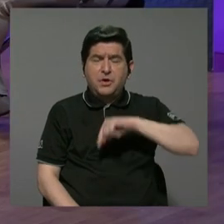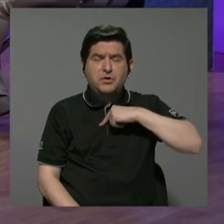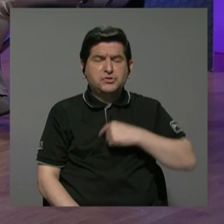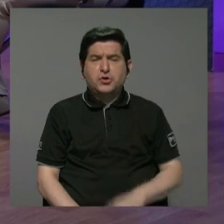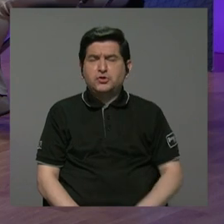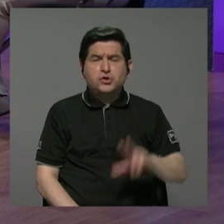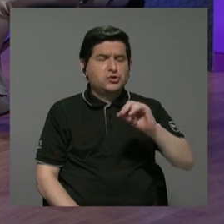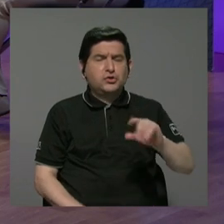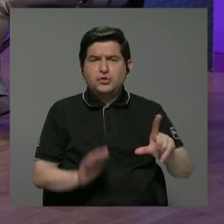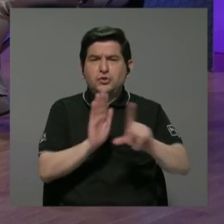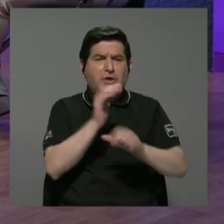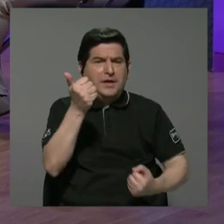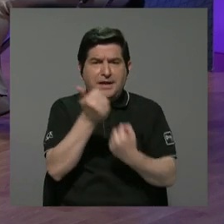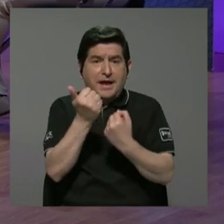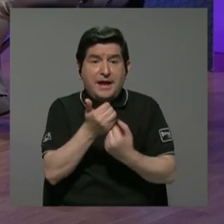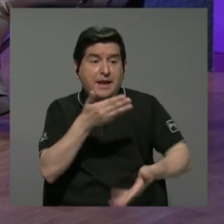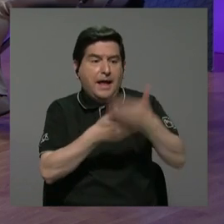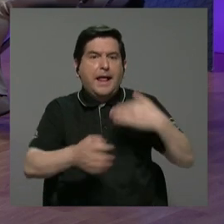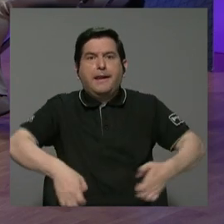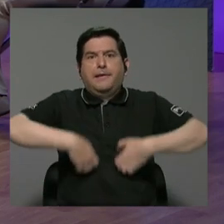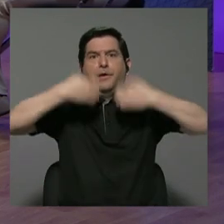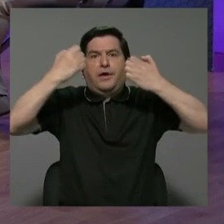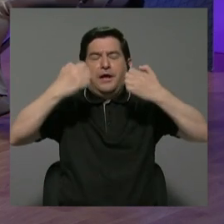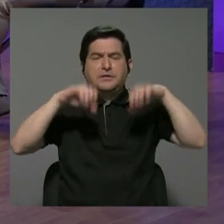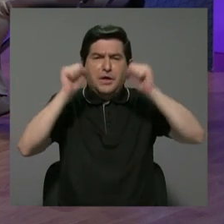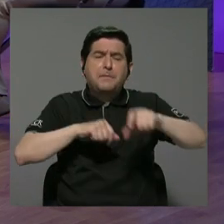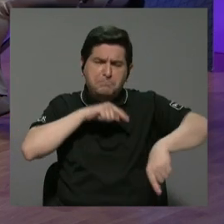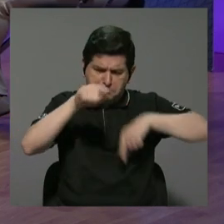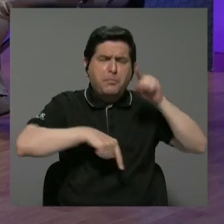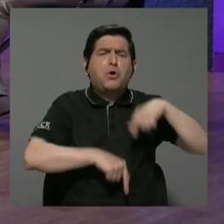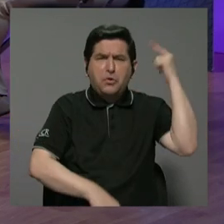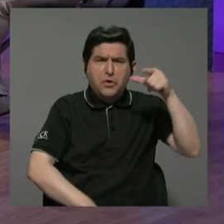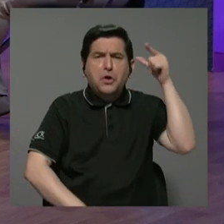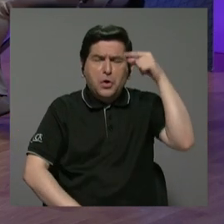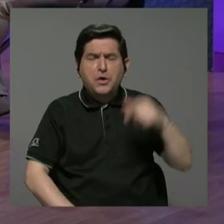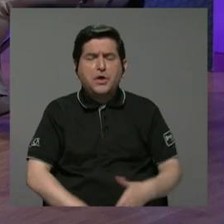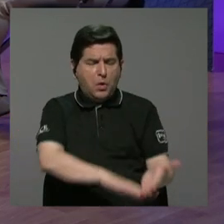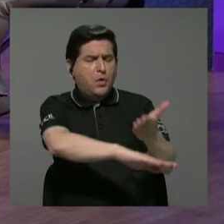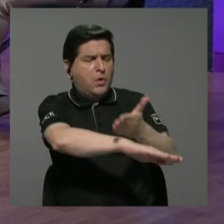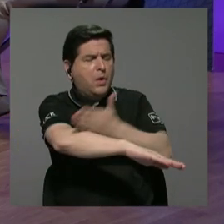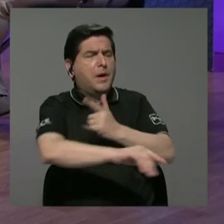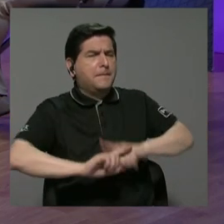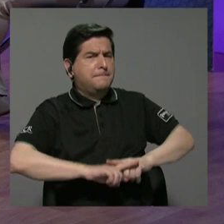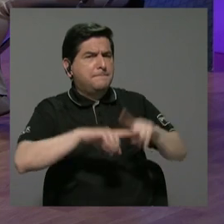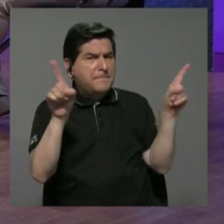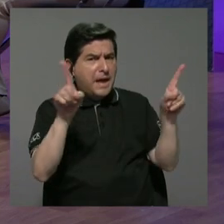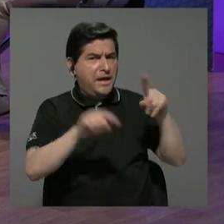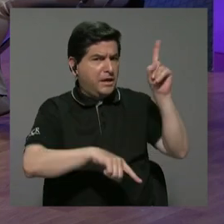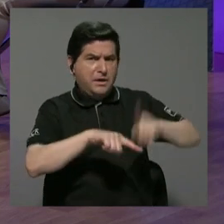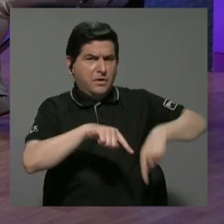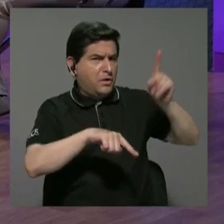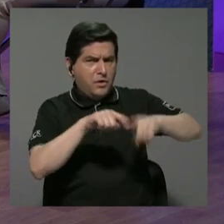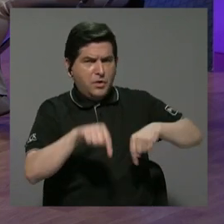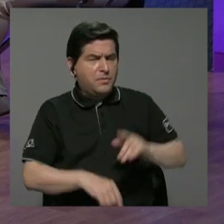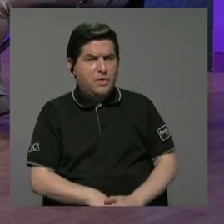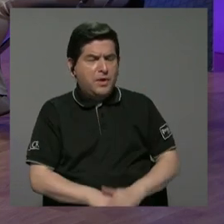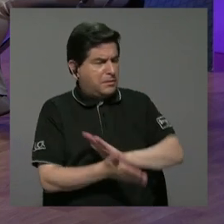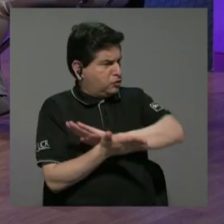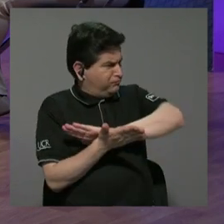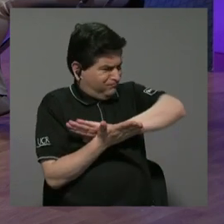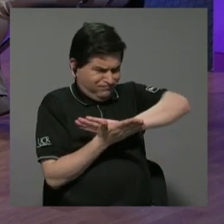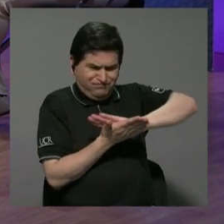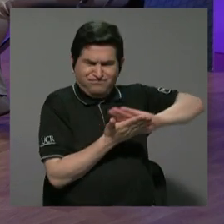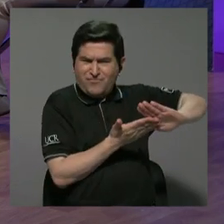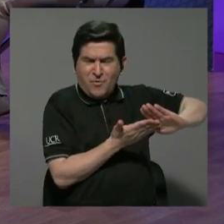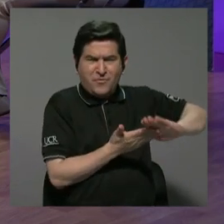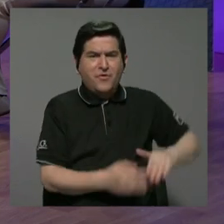delegitimando todo lo que había, que podemos criticarlo, evidentemente, y se puede mejorar, pero no podemos hacer borrón y cuenta